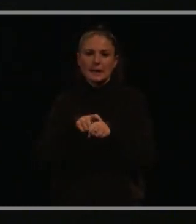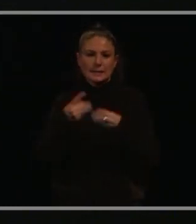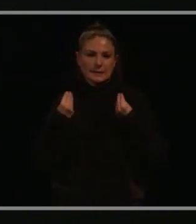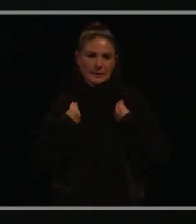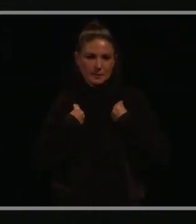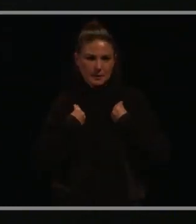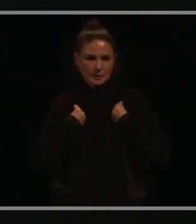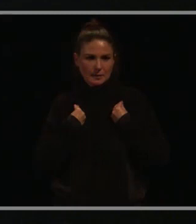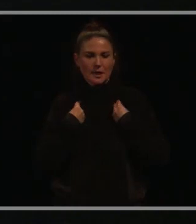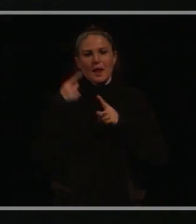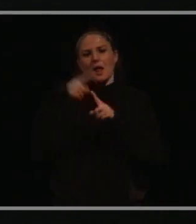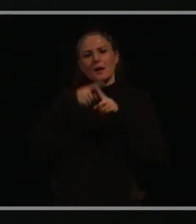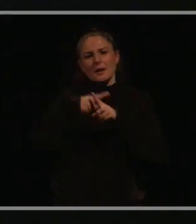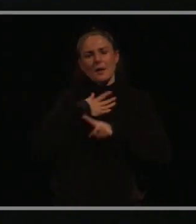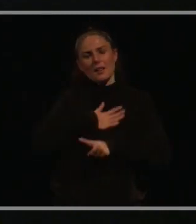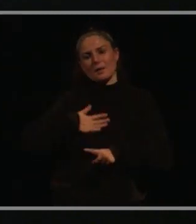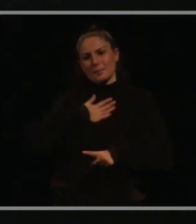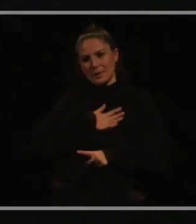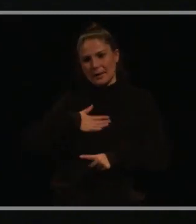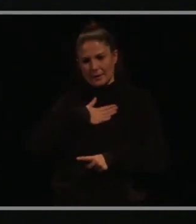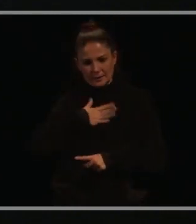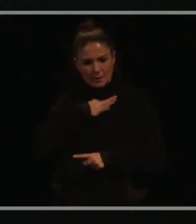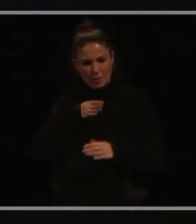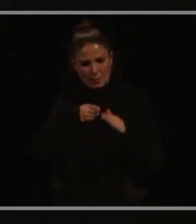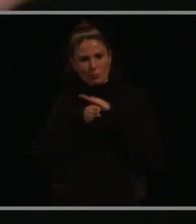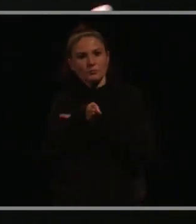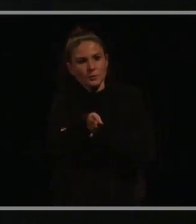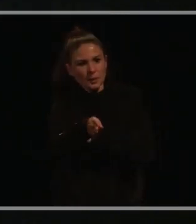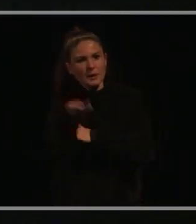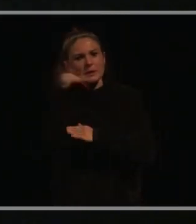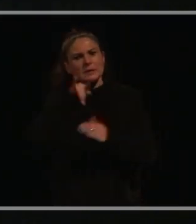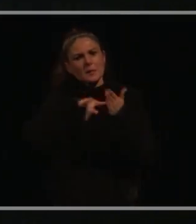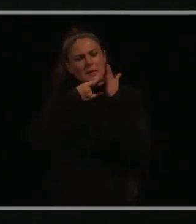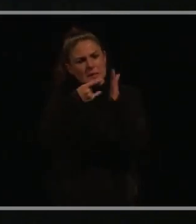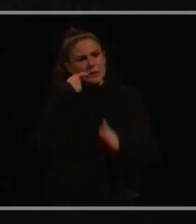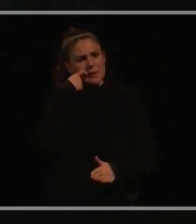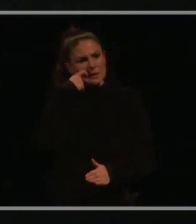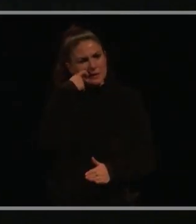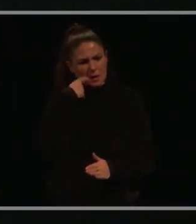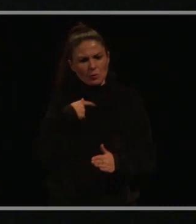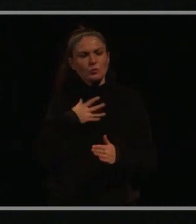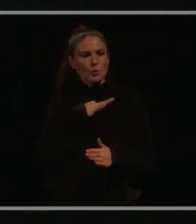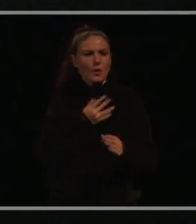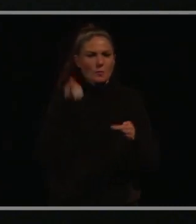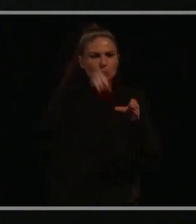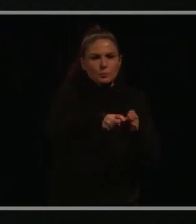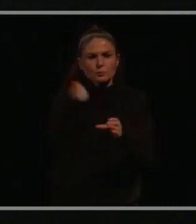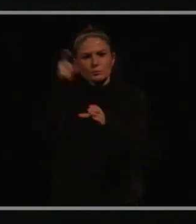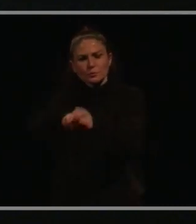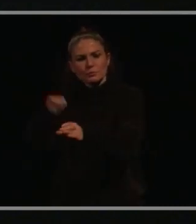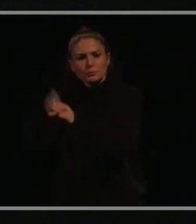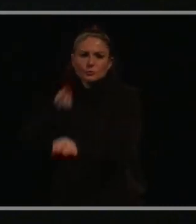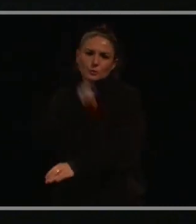vida, del nivel de bienestar al que podamos acceder y también al sistema de salud al que tengamos acceso. Esto es lo